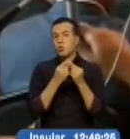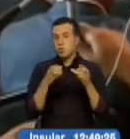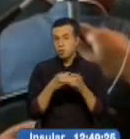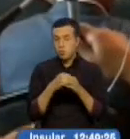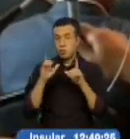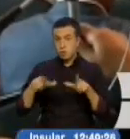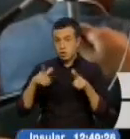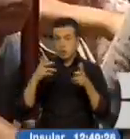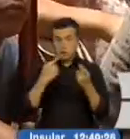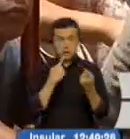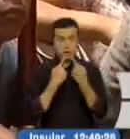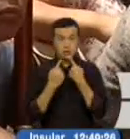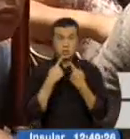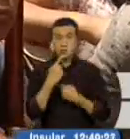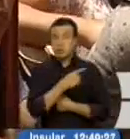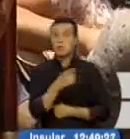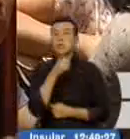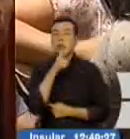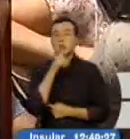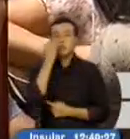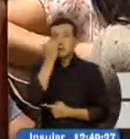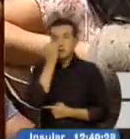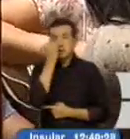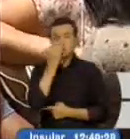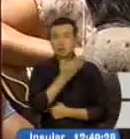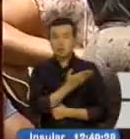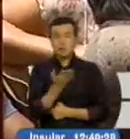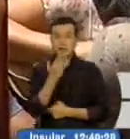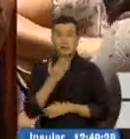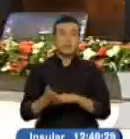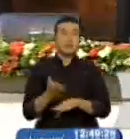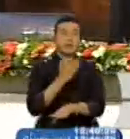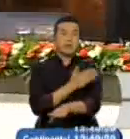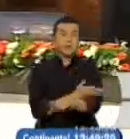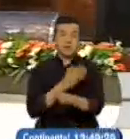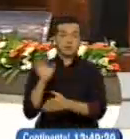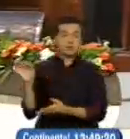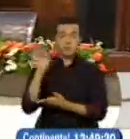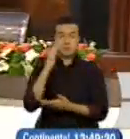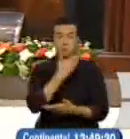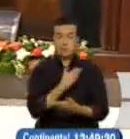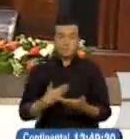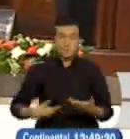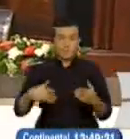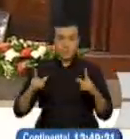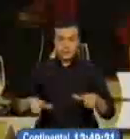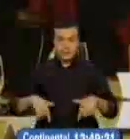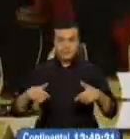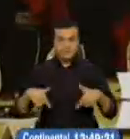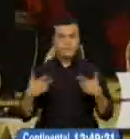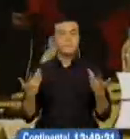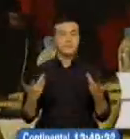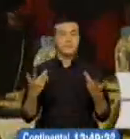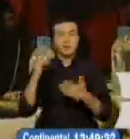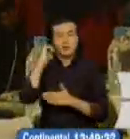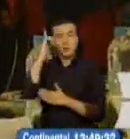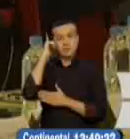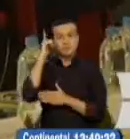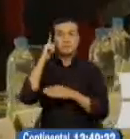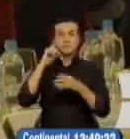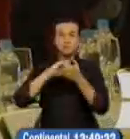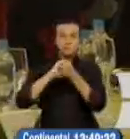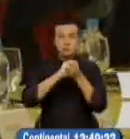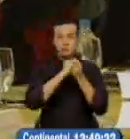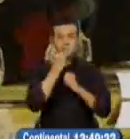Moreno llamó a dialogar, estuvo el de los indígenas. Semanas antes de la posesión de Moreno como primer mandatario, los dirigentes de la